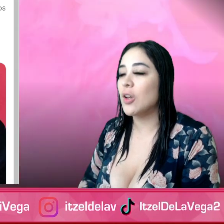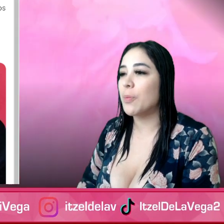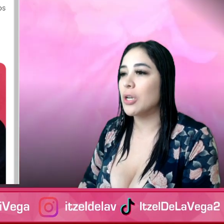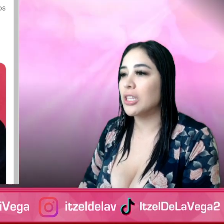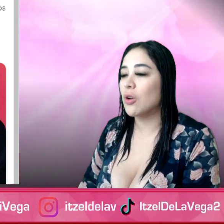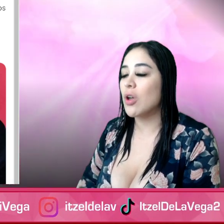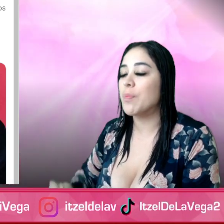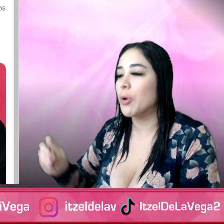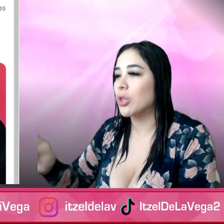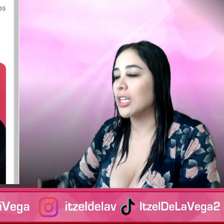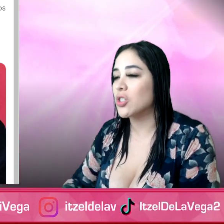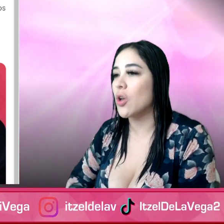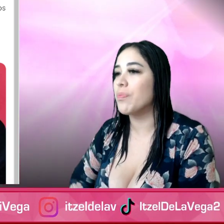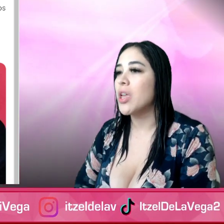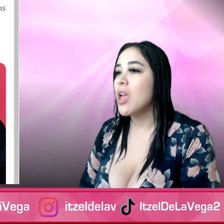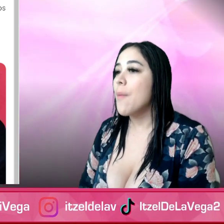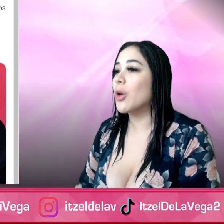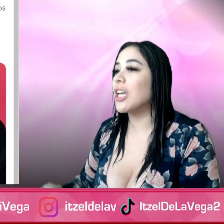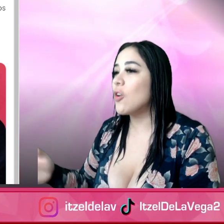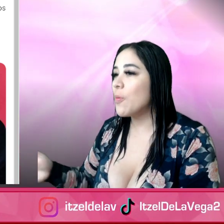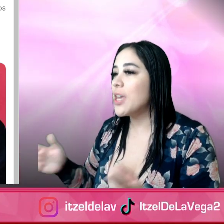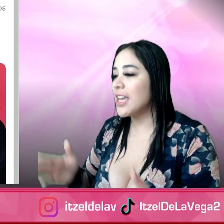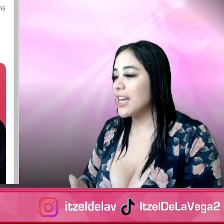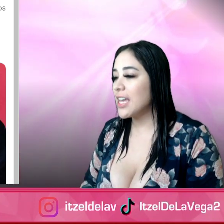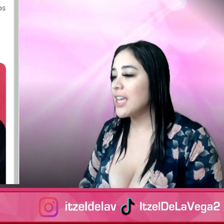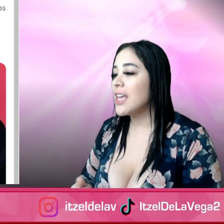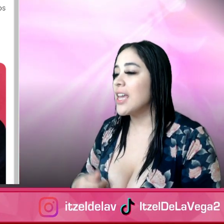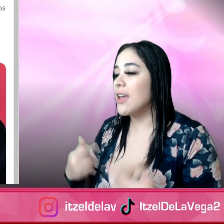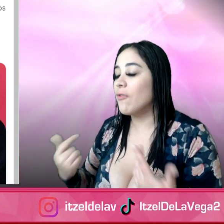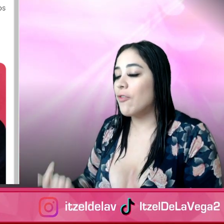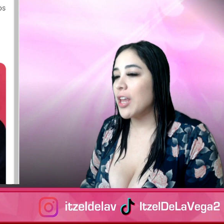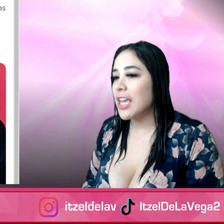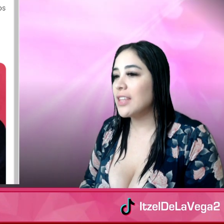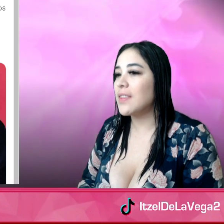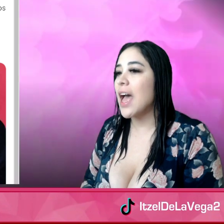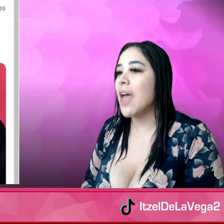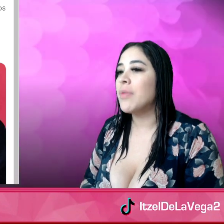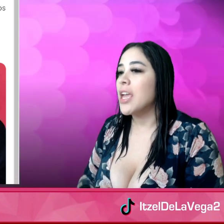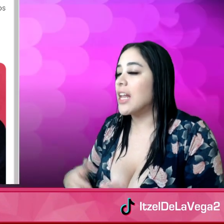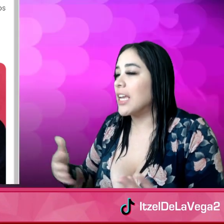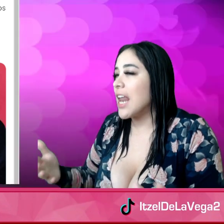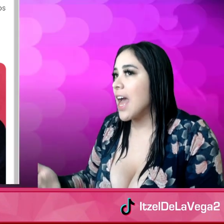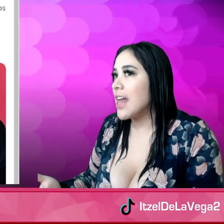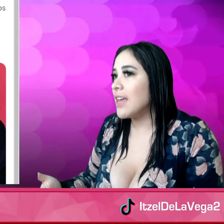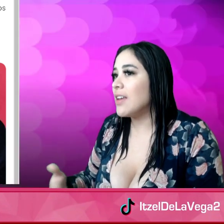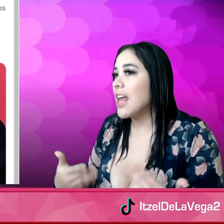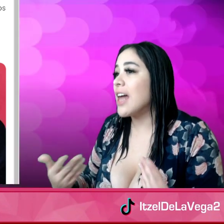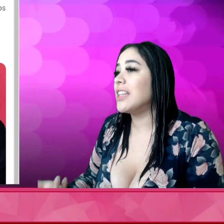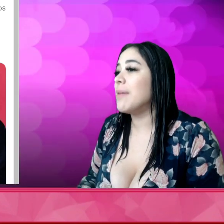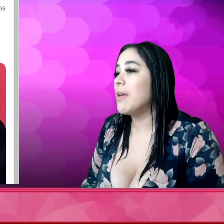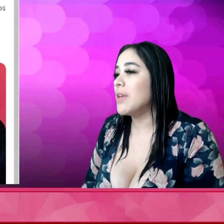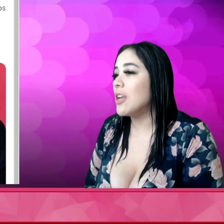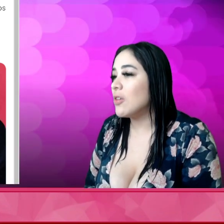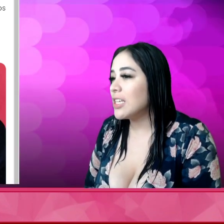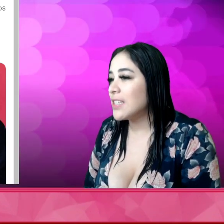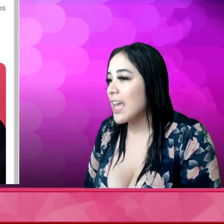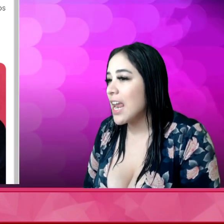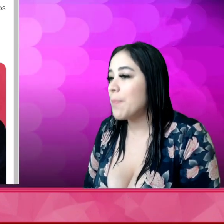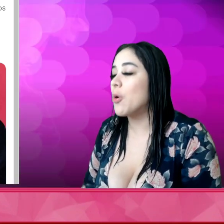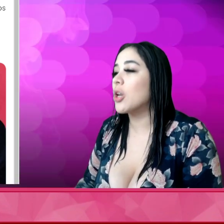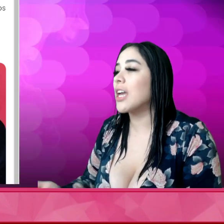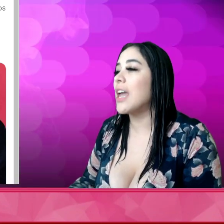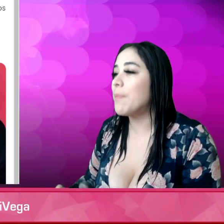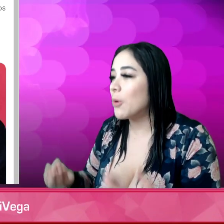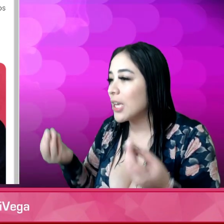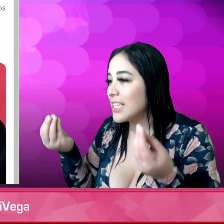den asilo político y protección. ¿Por qué no viene, enfrenta? El que nada debe, nada teme, bien lo dice